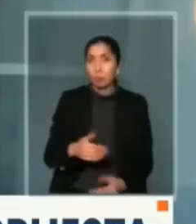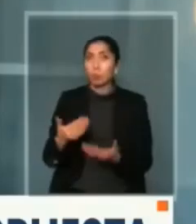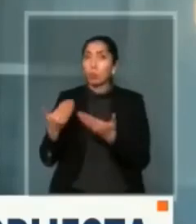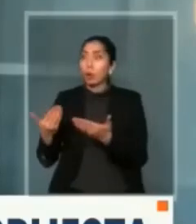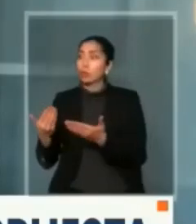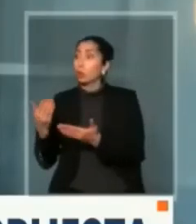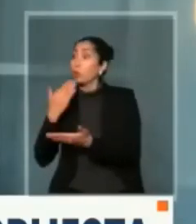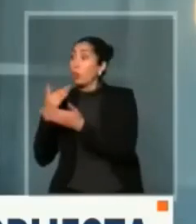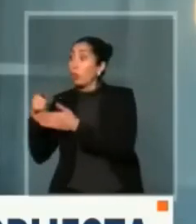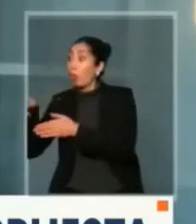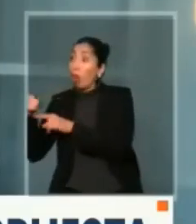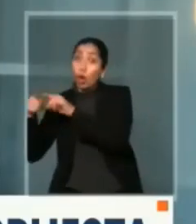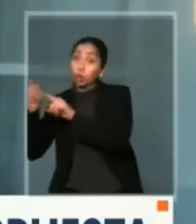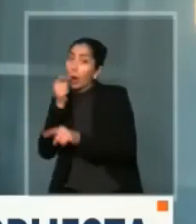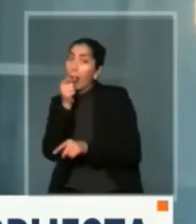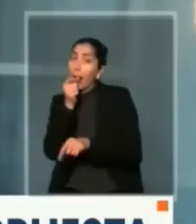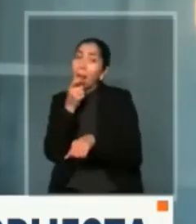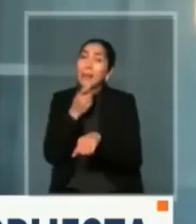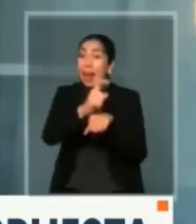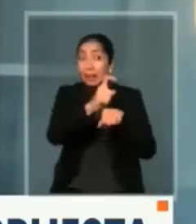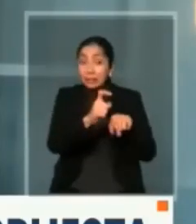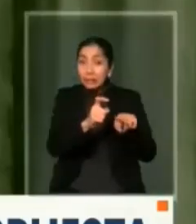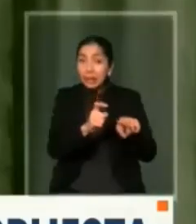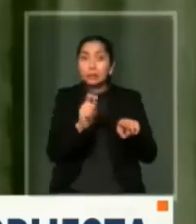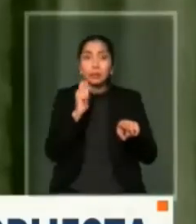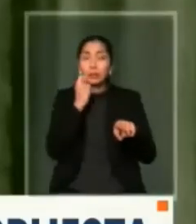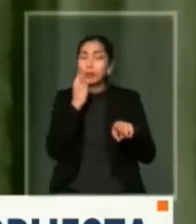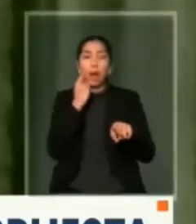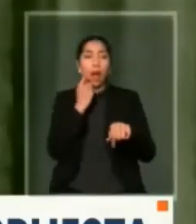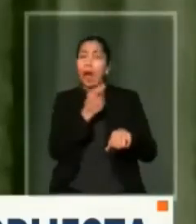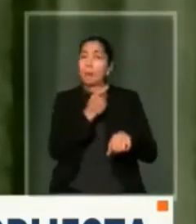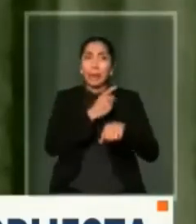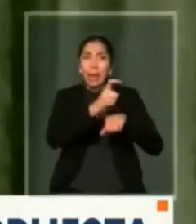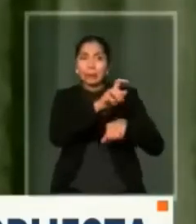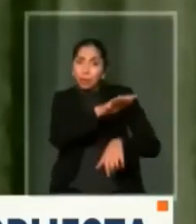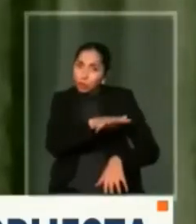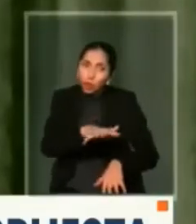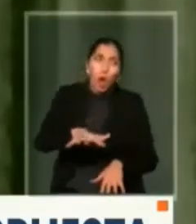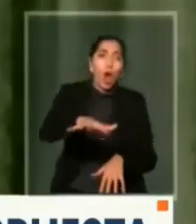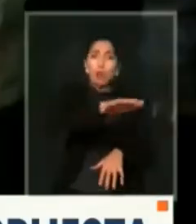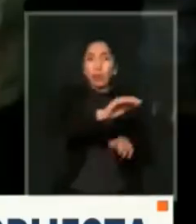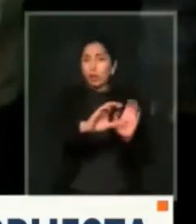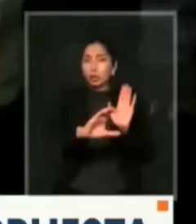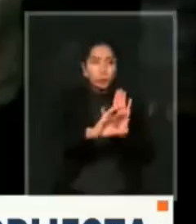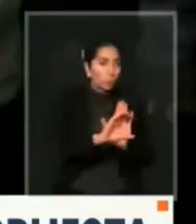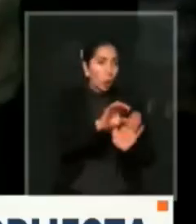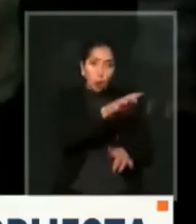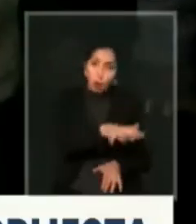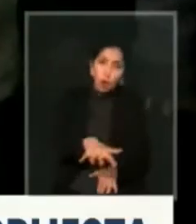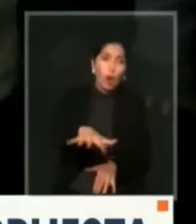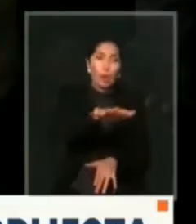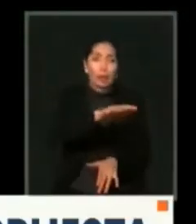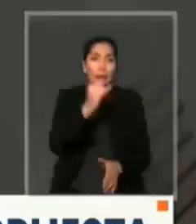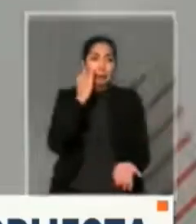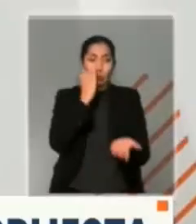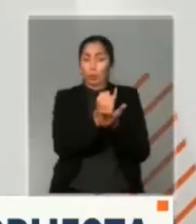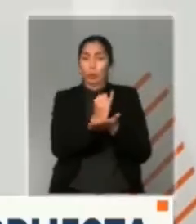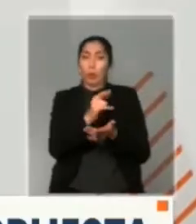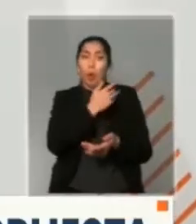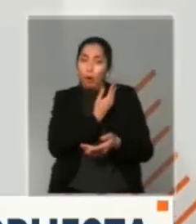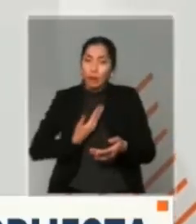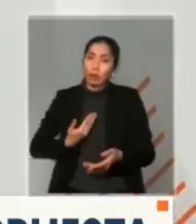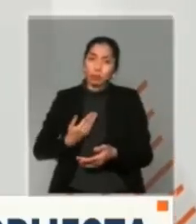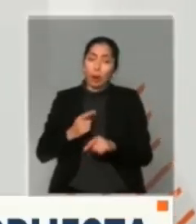fue generando algunas pequeñas grietas en la cúpula de los legisladores republicanos. El discurso